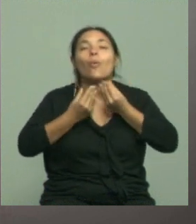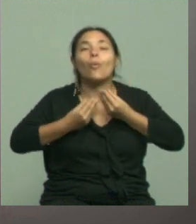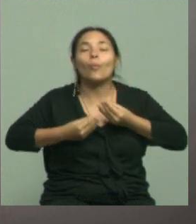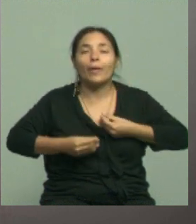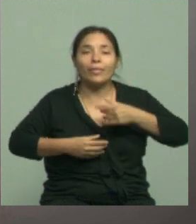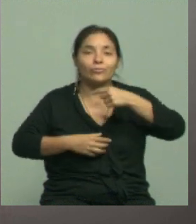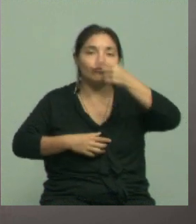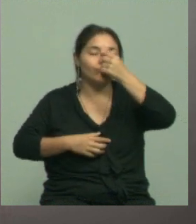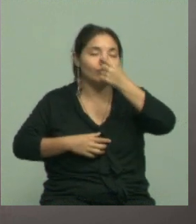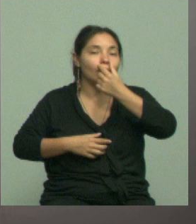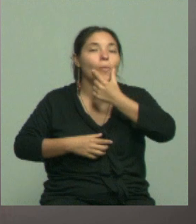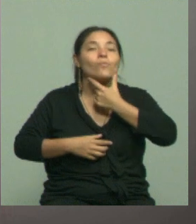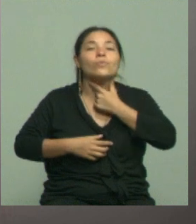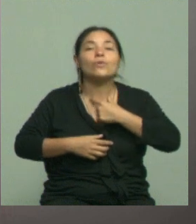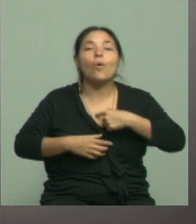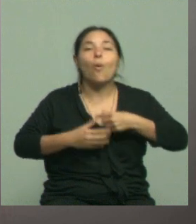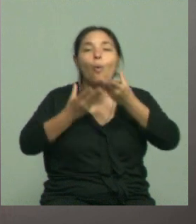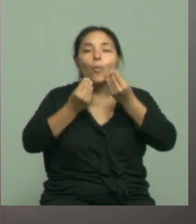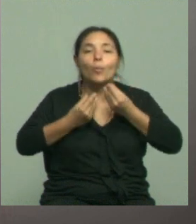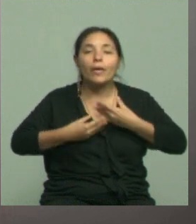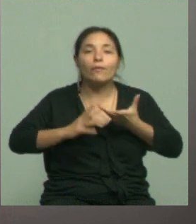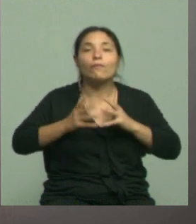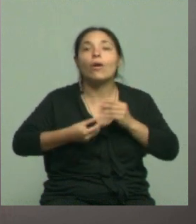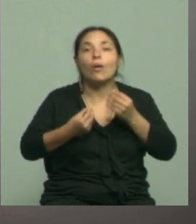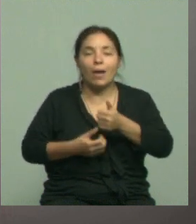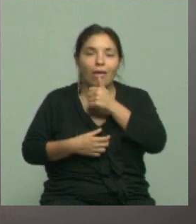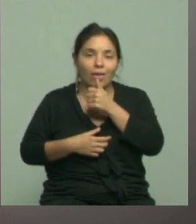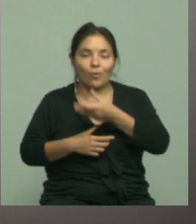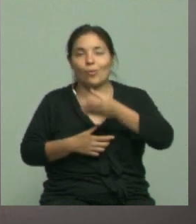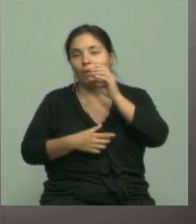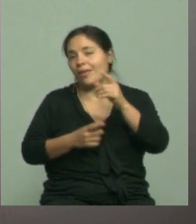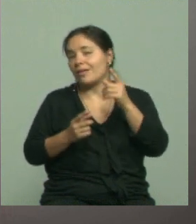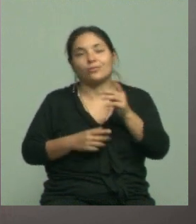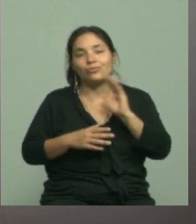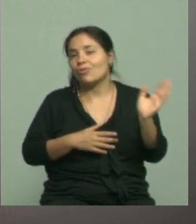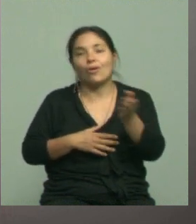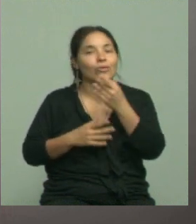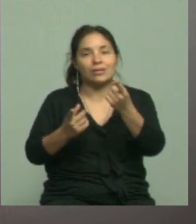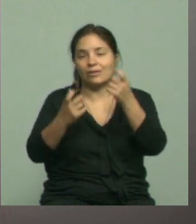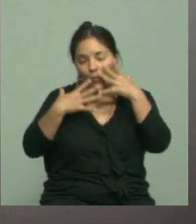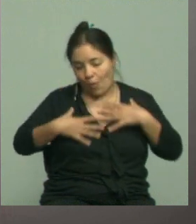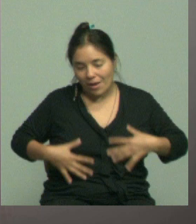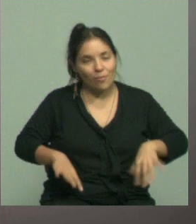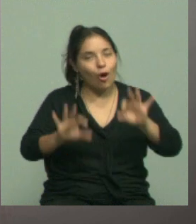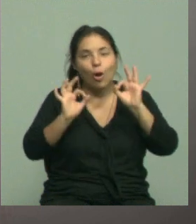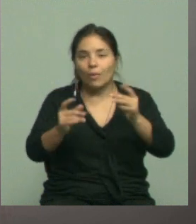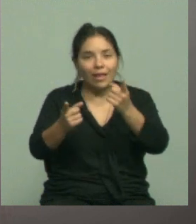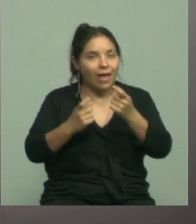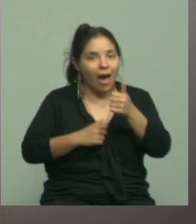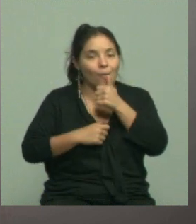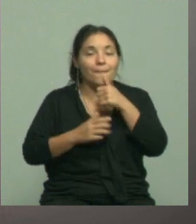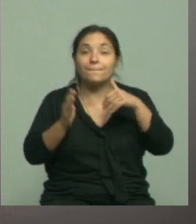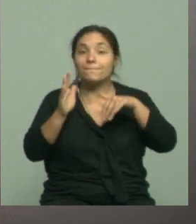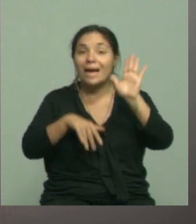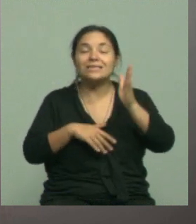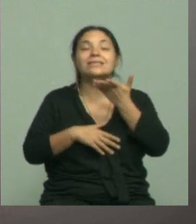aéreas superiores, agua. Todo el cuerpo necesita agua, pero nuestras vías aéreas superiores, que es a donde